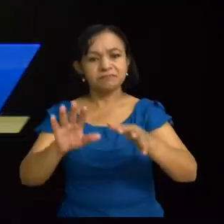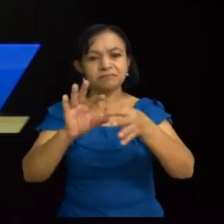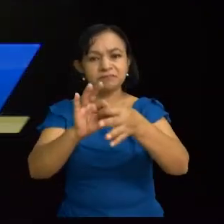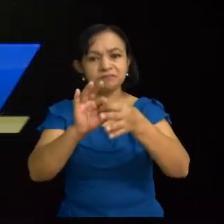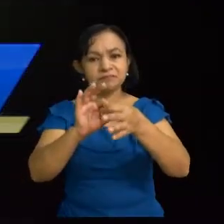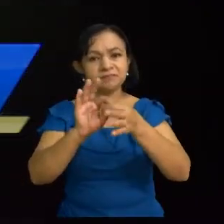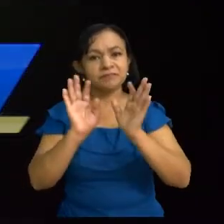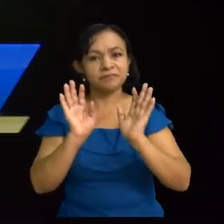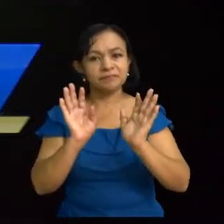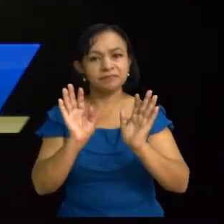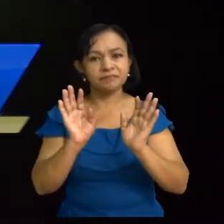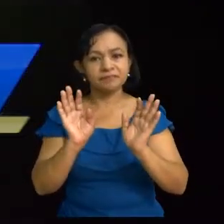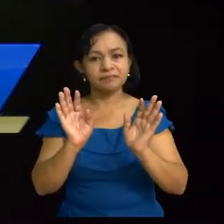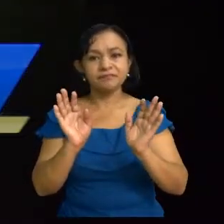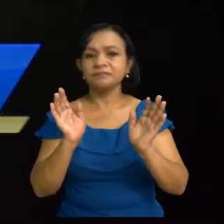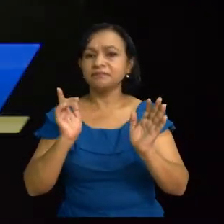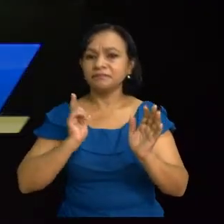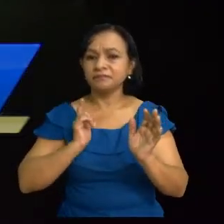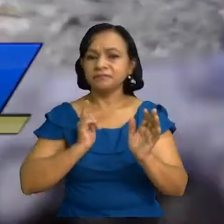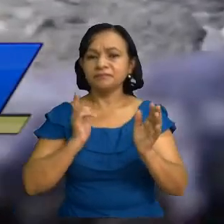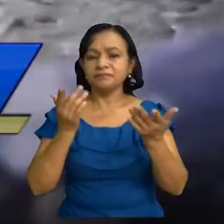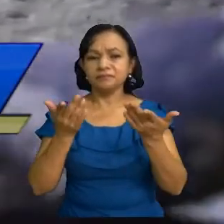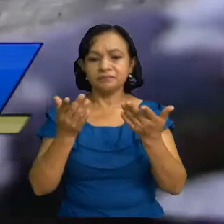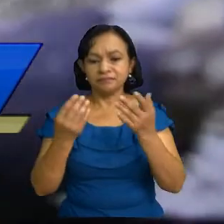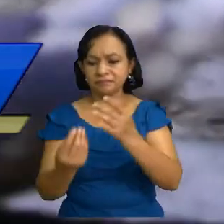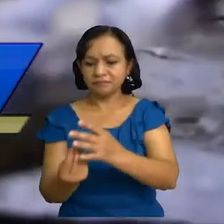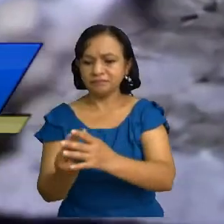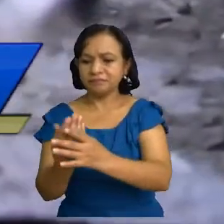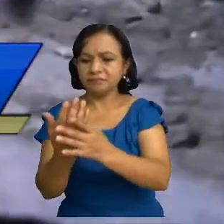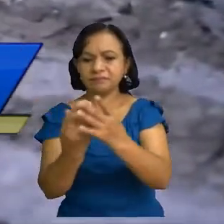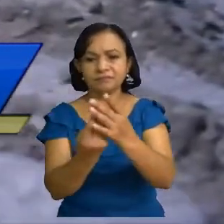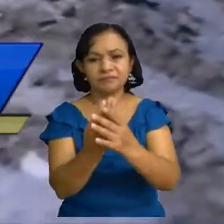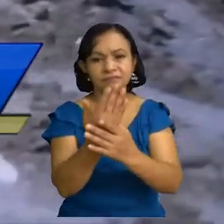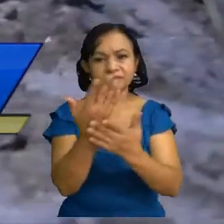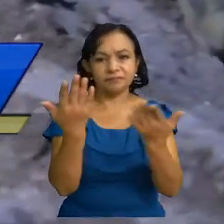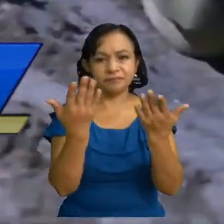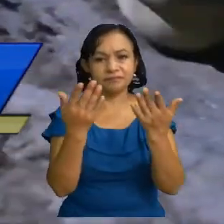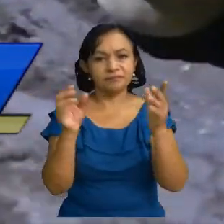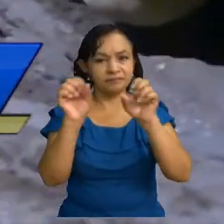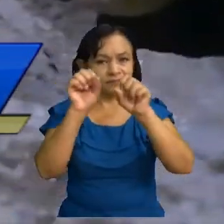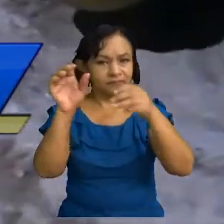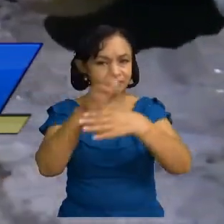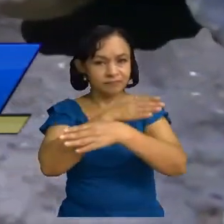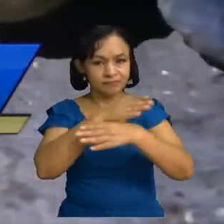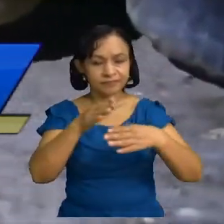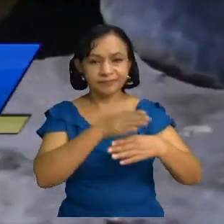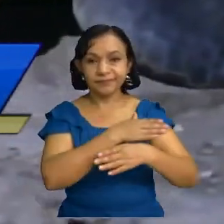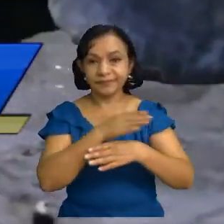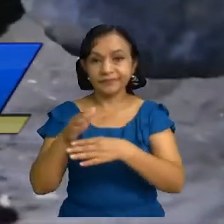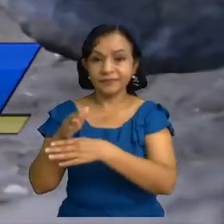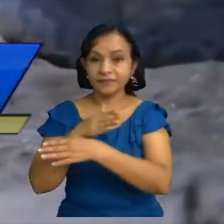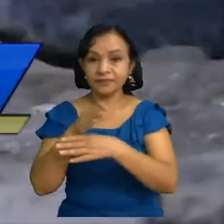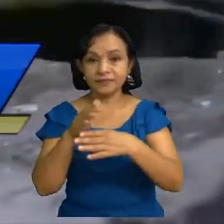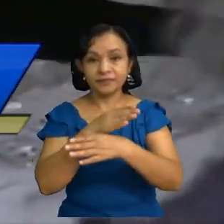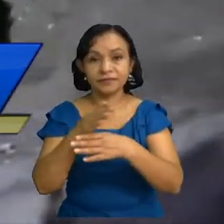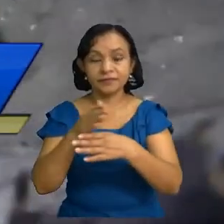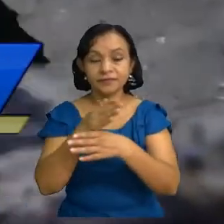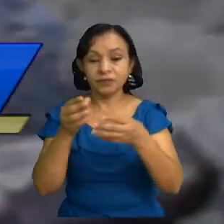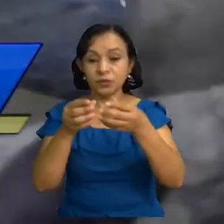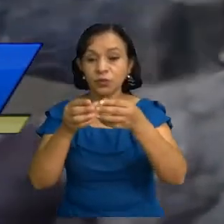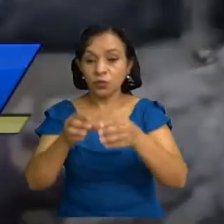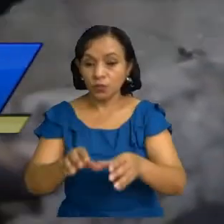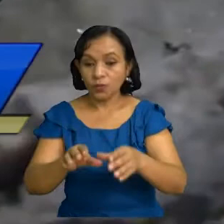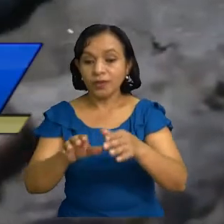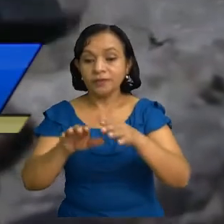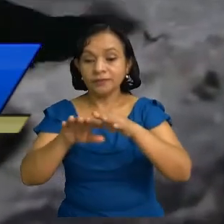este ya tiene viveros capacitados con las distintas etapas para la producción del huevo para